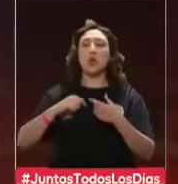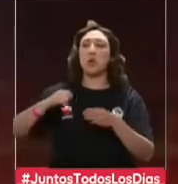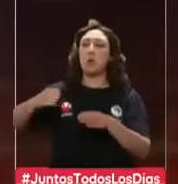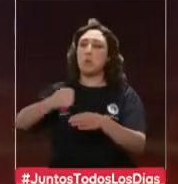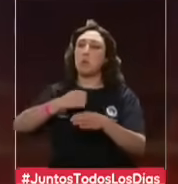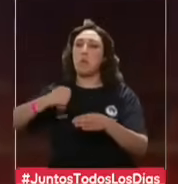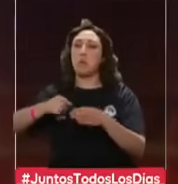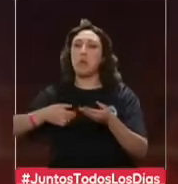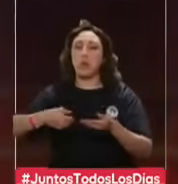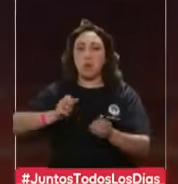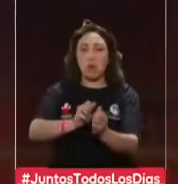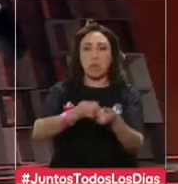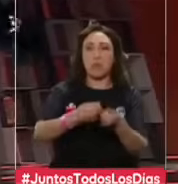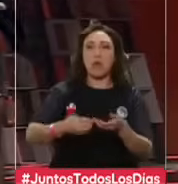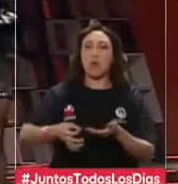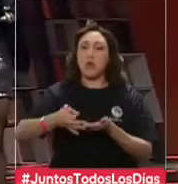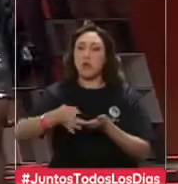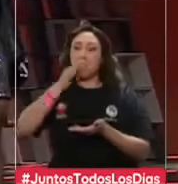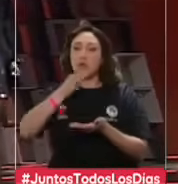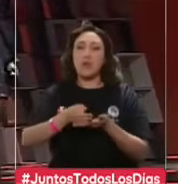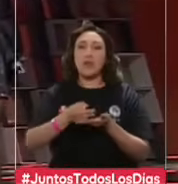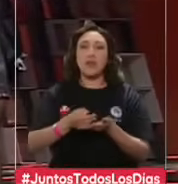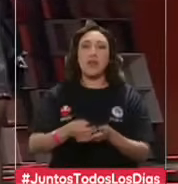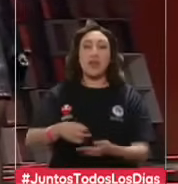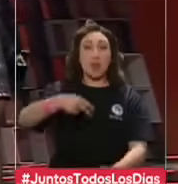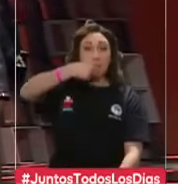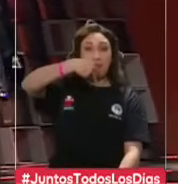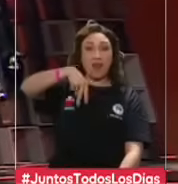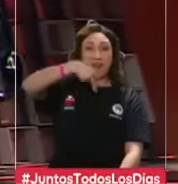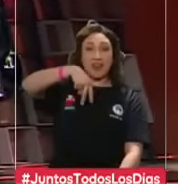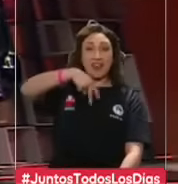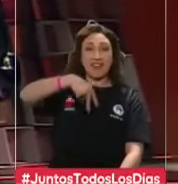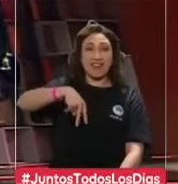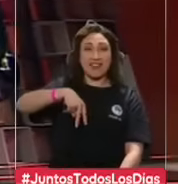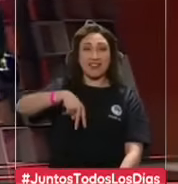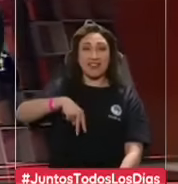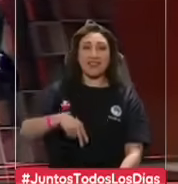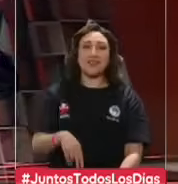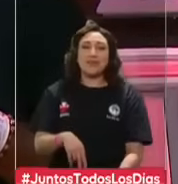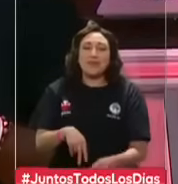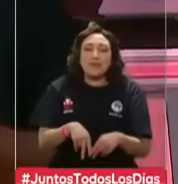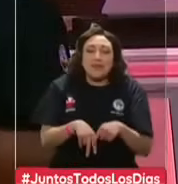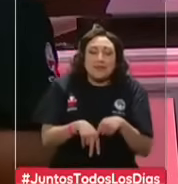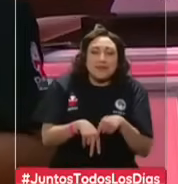desayuno, ponía Netflix, pajita. ¡Oh, qué rico!